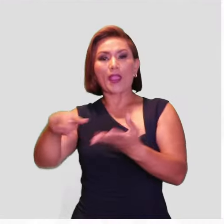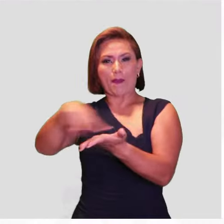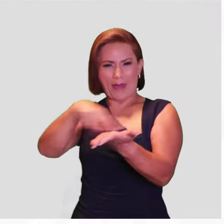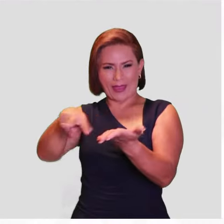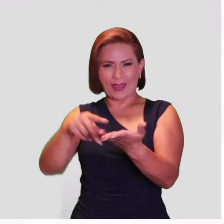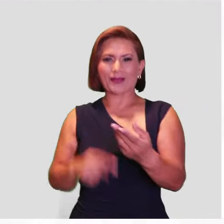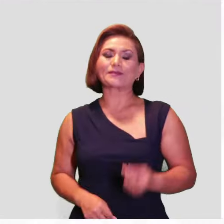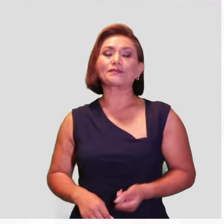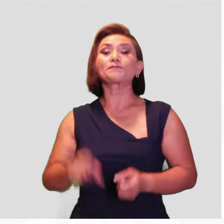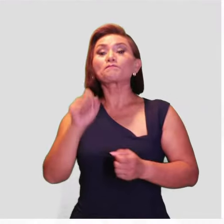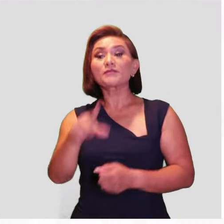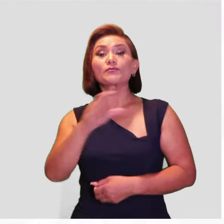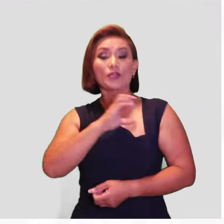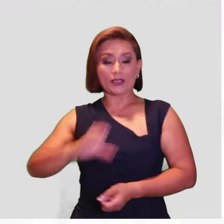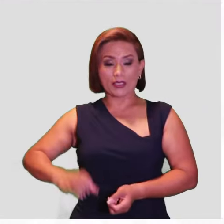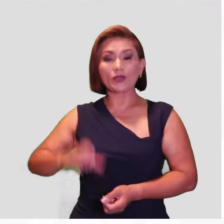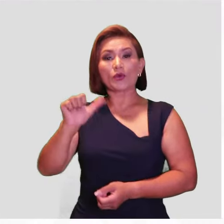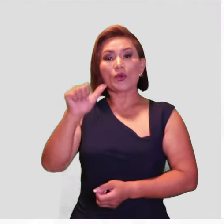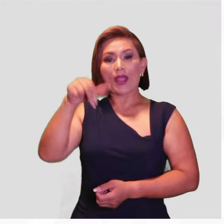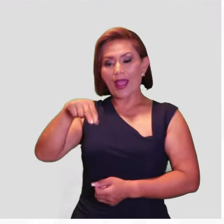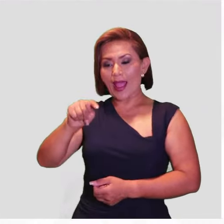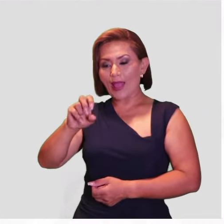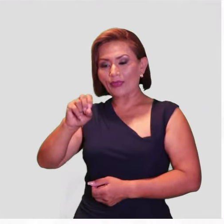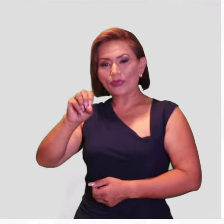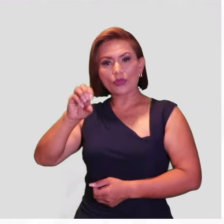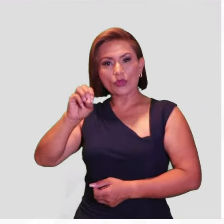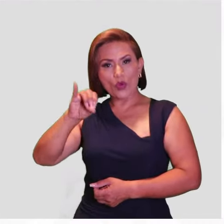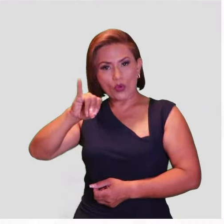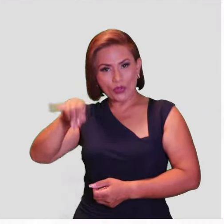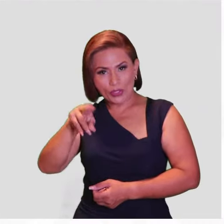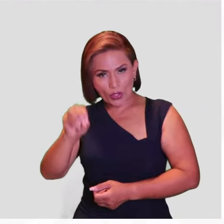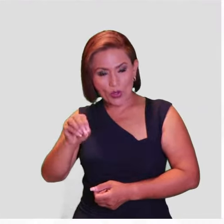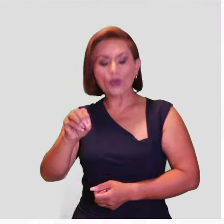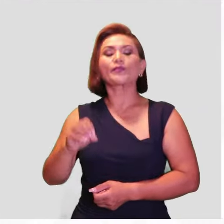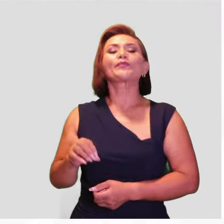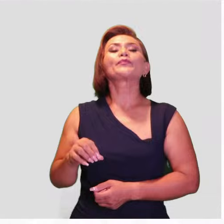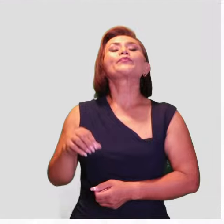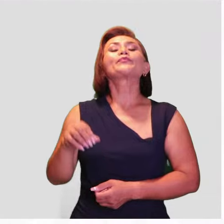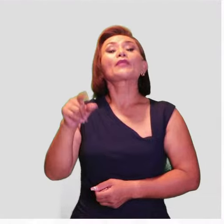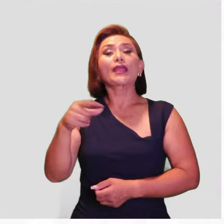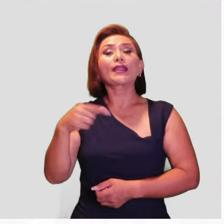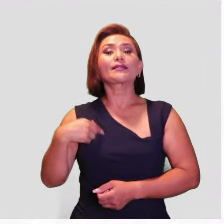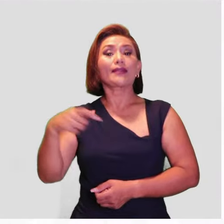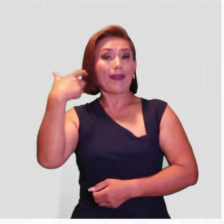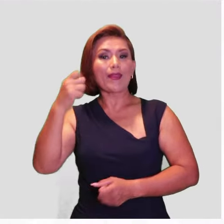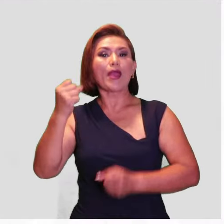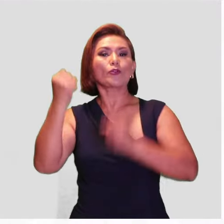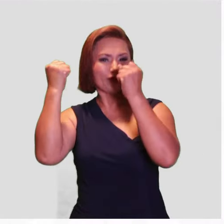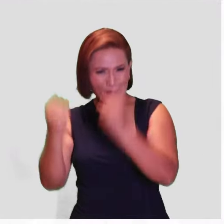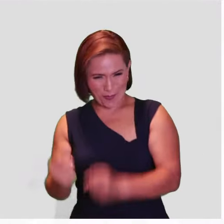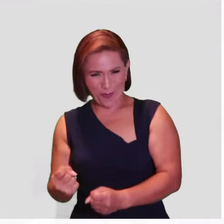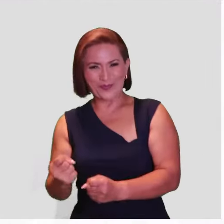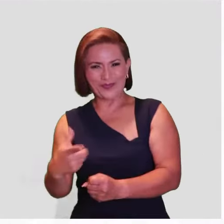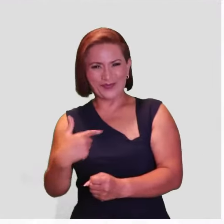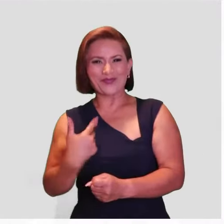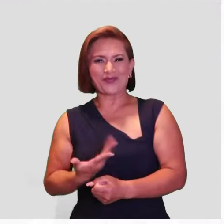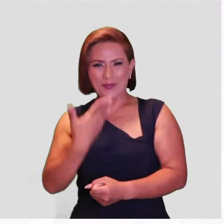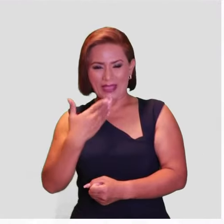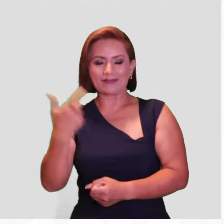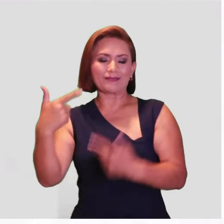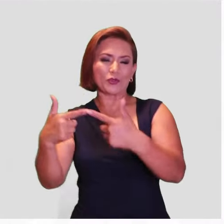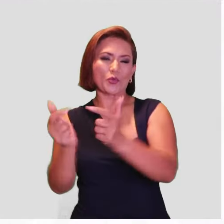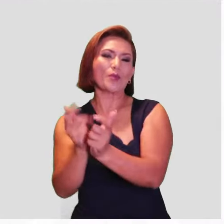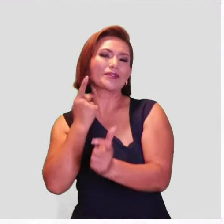al candidato Antonio Juan Camacho Pérez, Juan Roque de Querétaro Seguro. Bienvenido, candidato. Y bueno, de esta manera